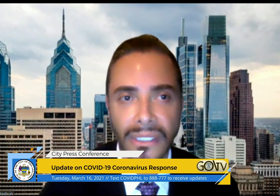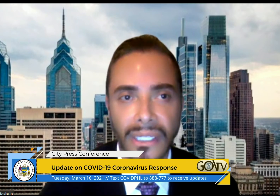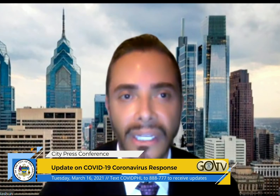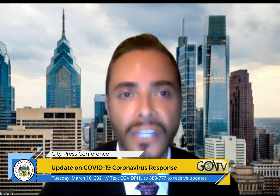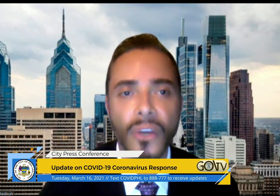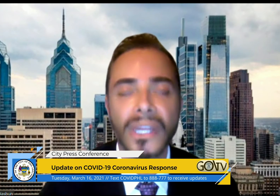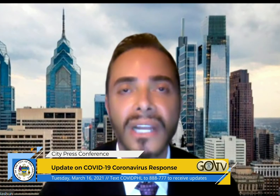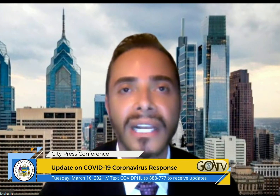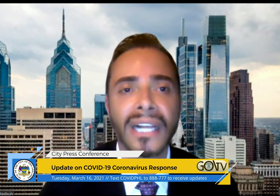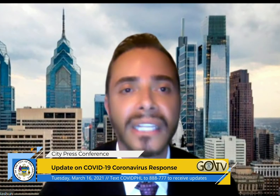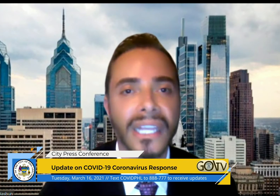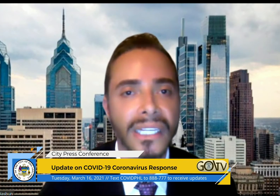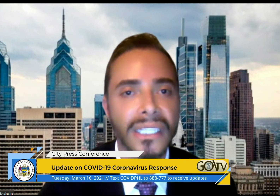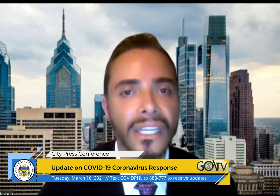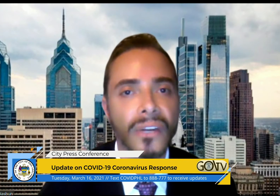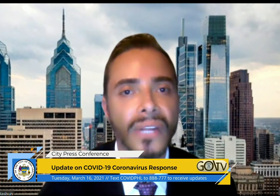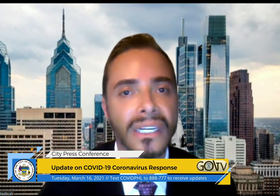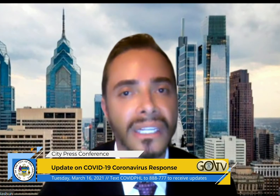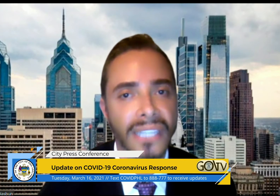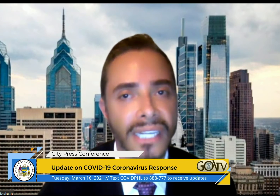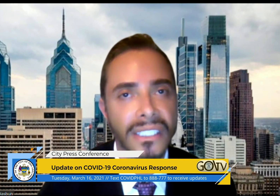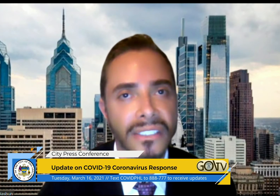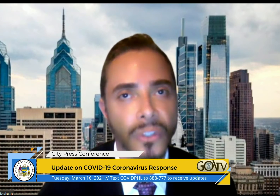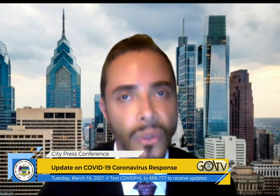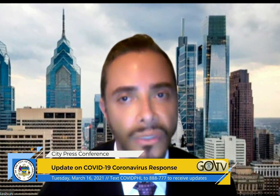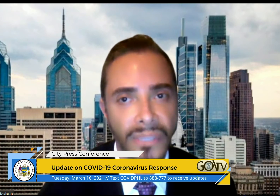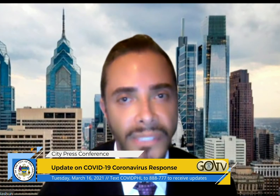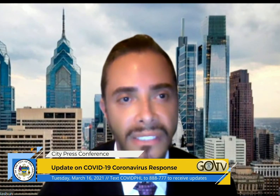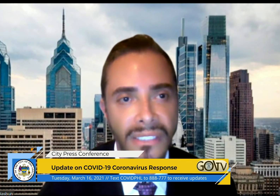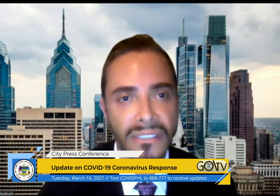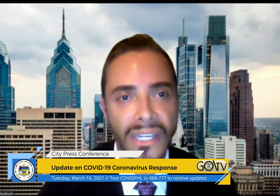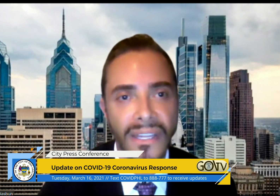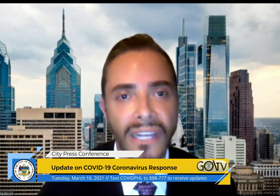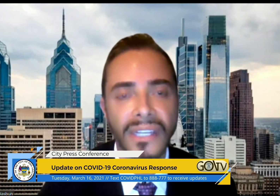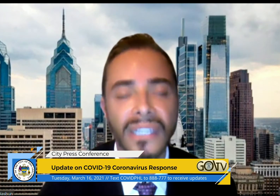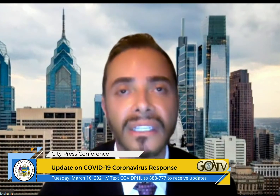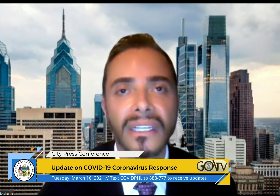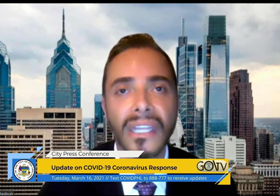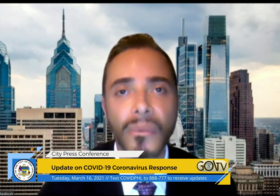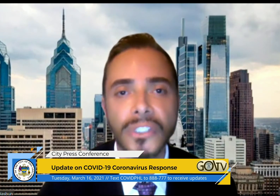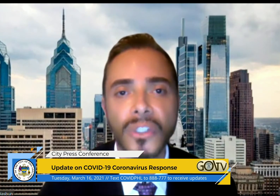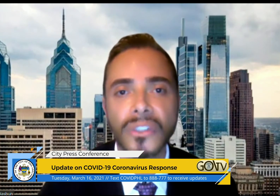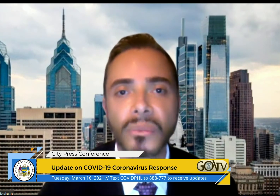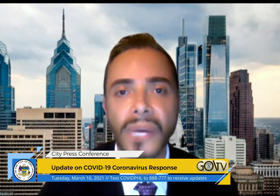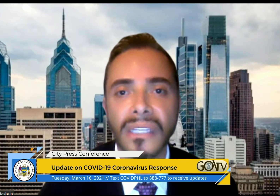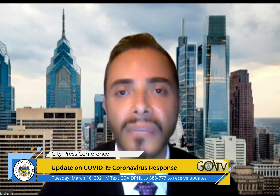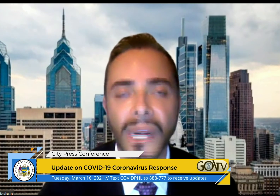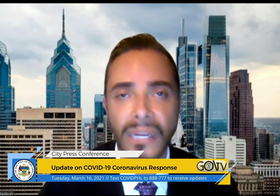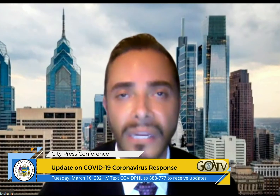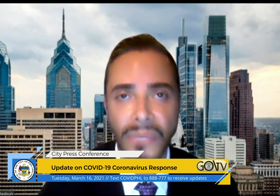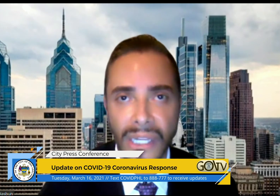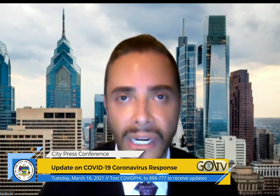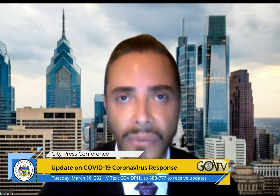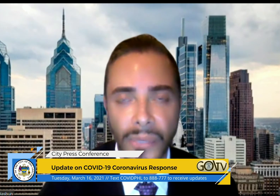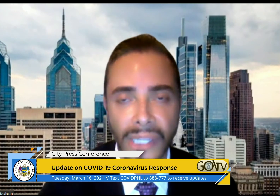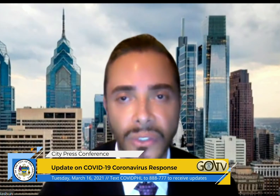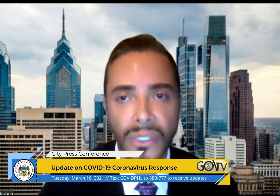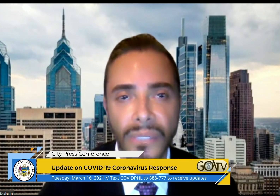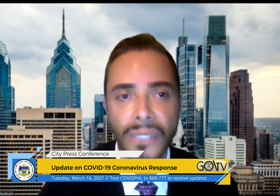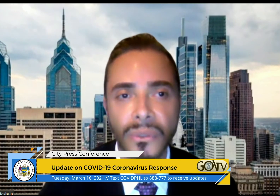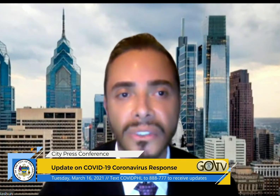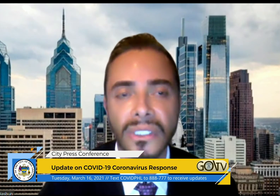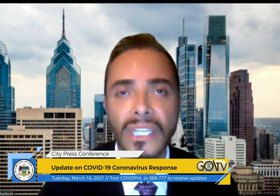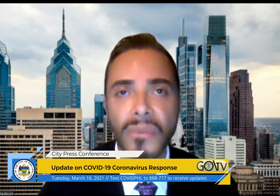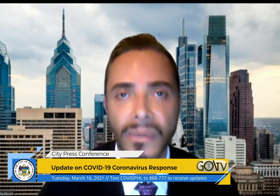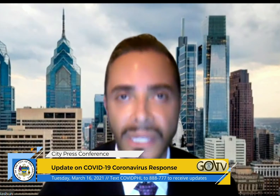frentes. En nombre del alcalde Kenny, quiero darle las gracias a todos los habitantes de Filadelfia que han puesto de su parte para limitar la propagación